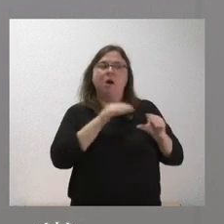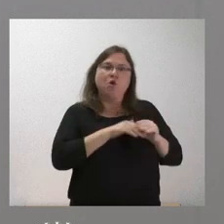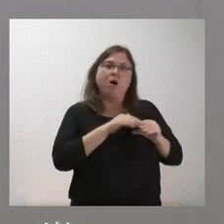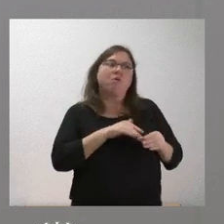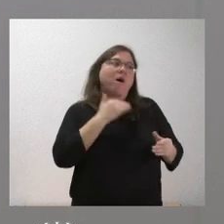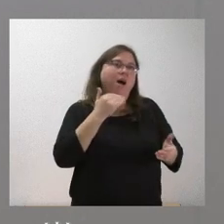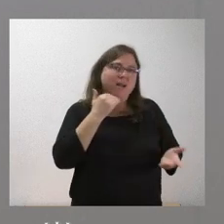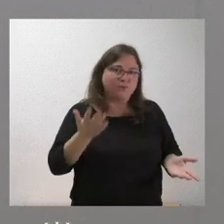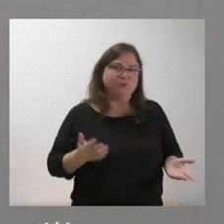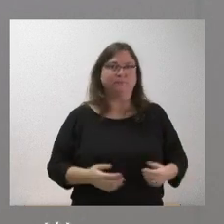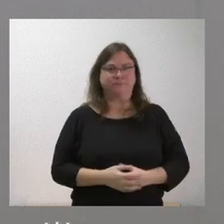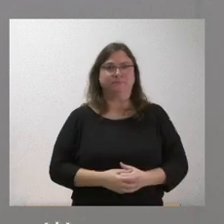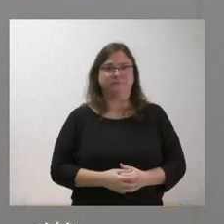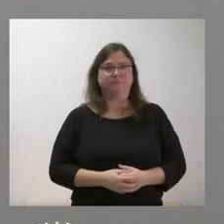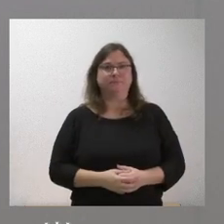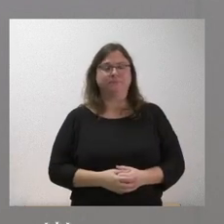Sería bueno poder